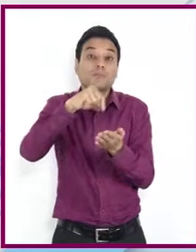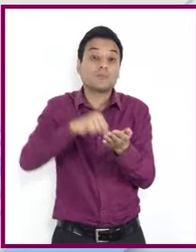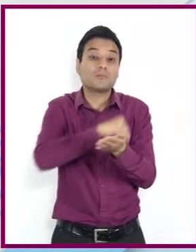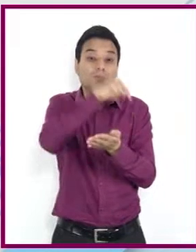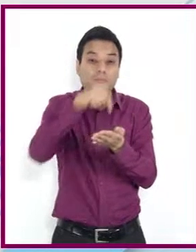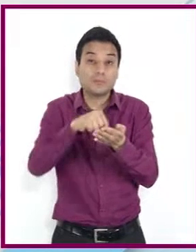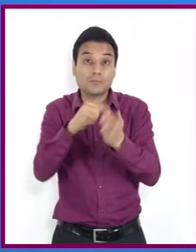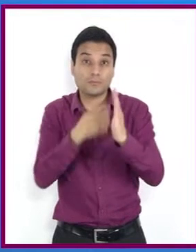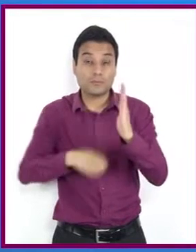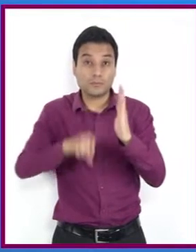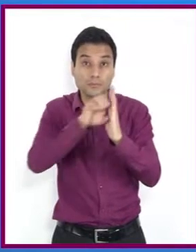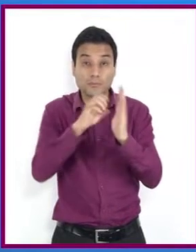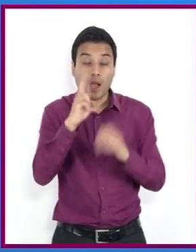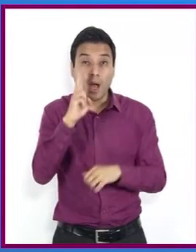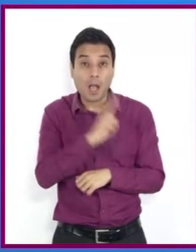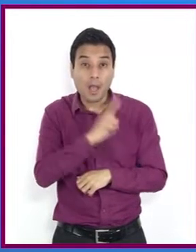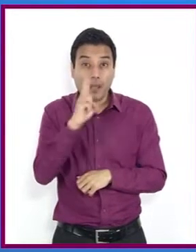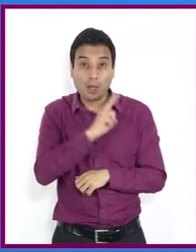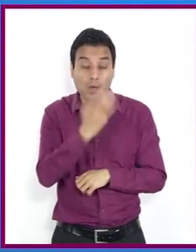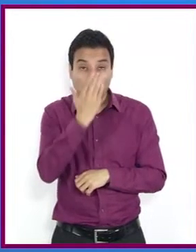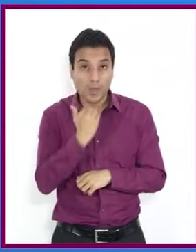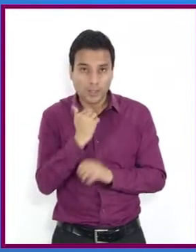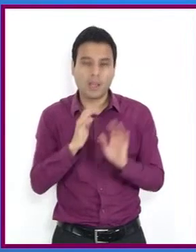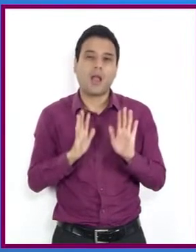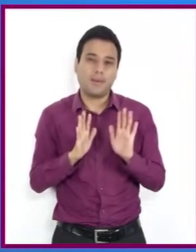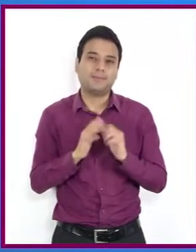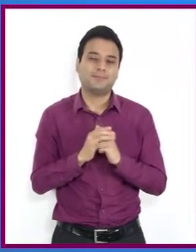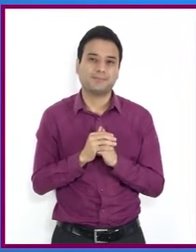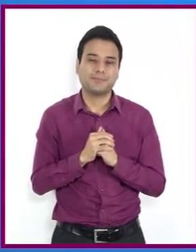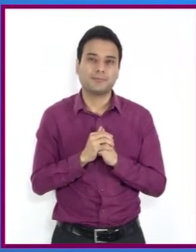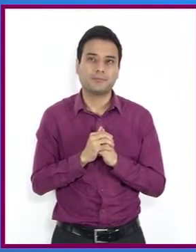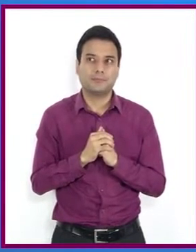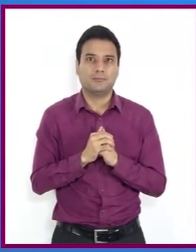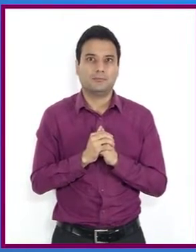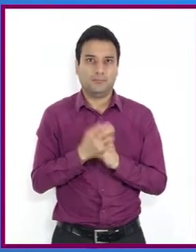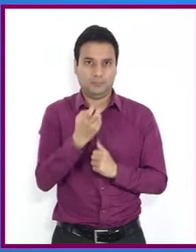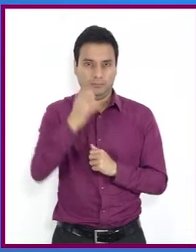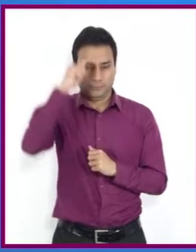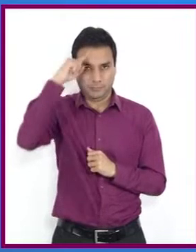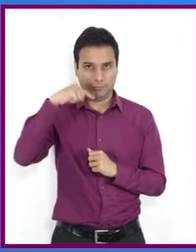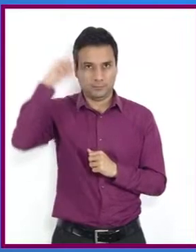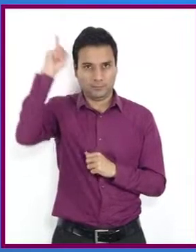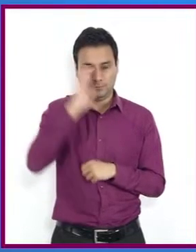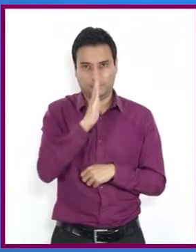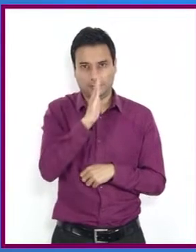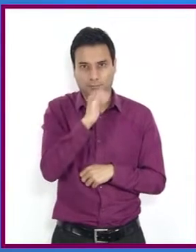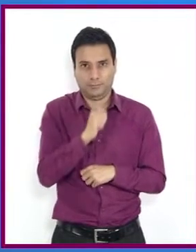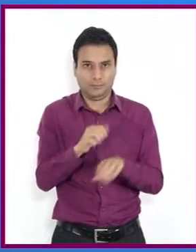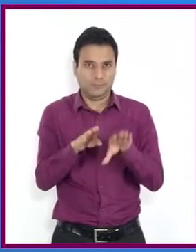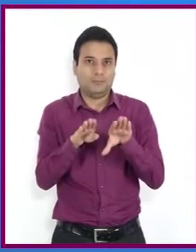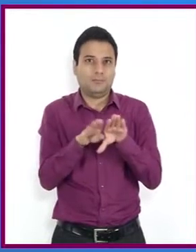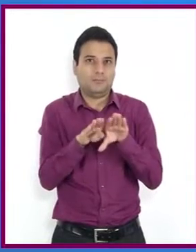sin aire. Lo que no resulta fácil y sería muy costoso.